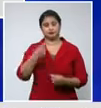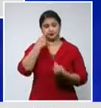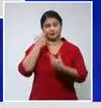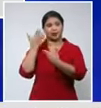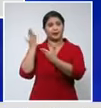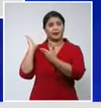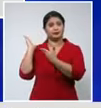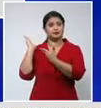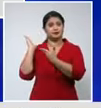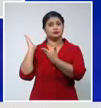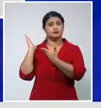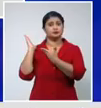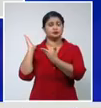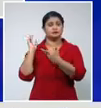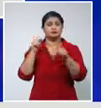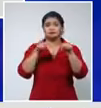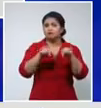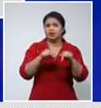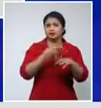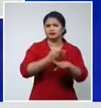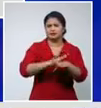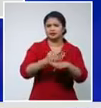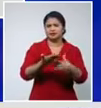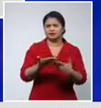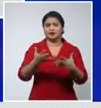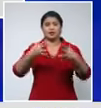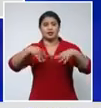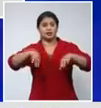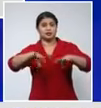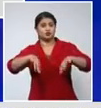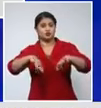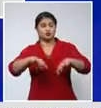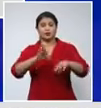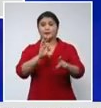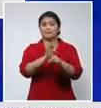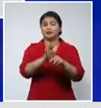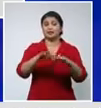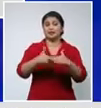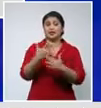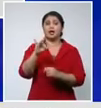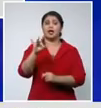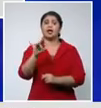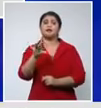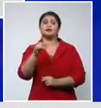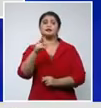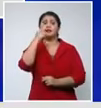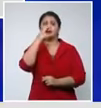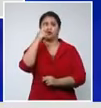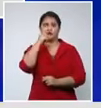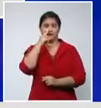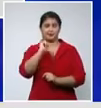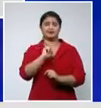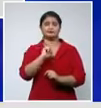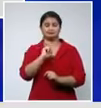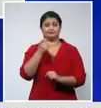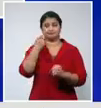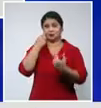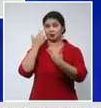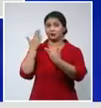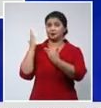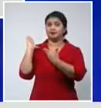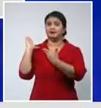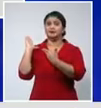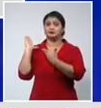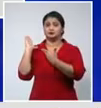el comportamiento de las muestras desde el 15 de noviembre. Se pueden apreciar cómo en aquella